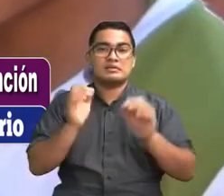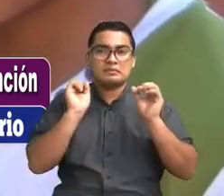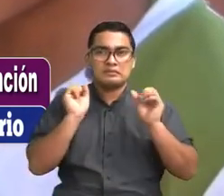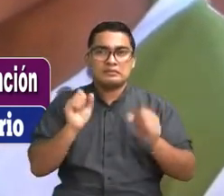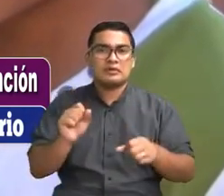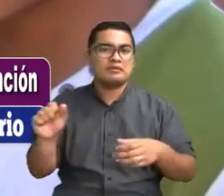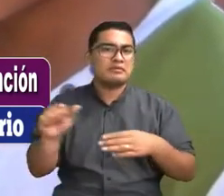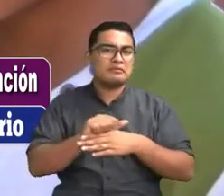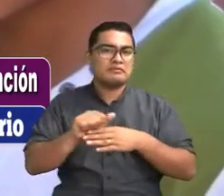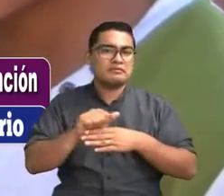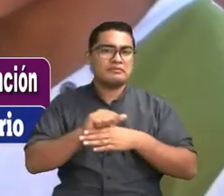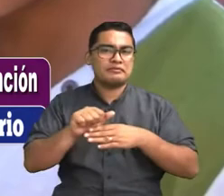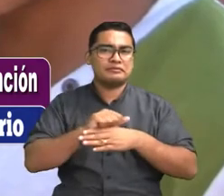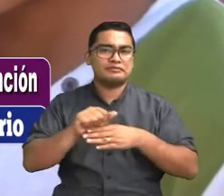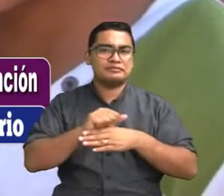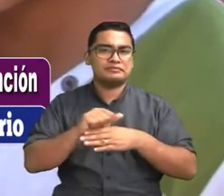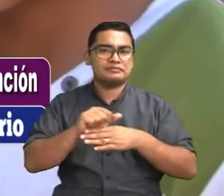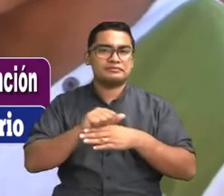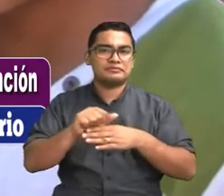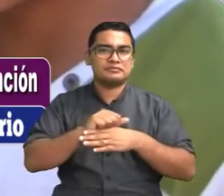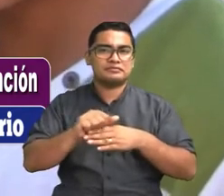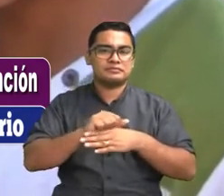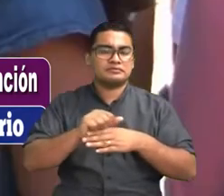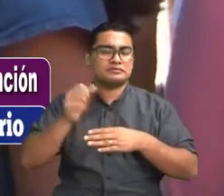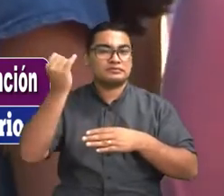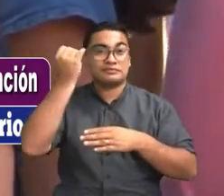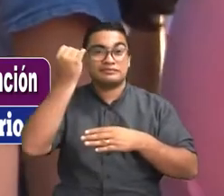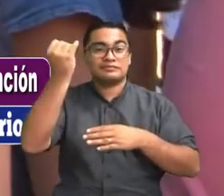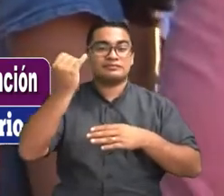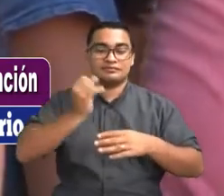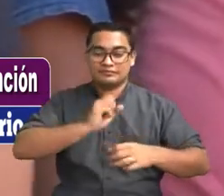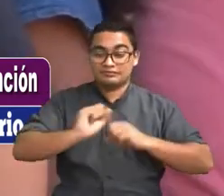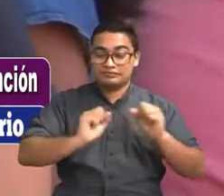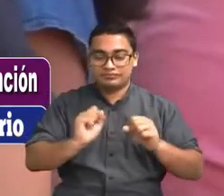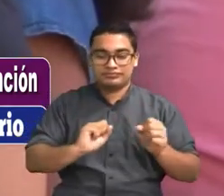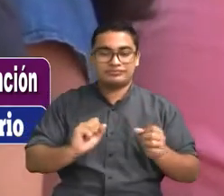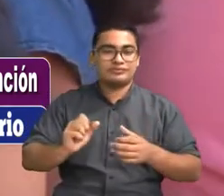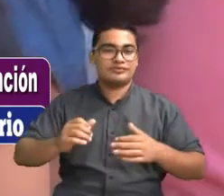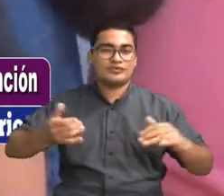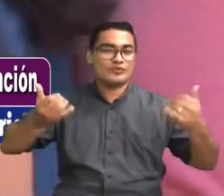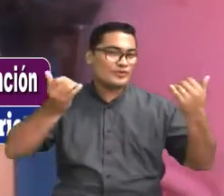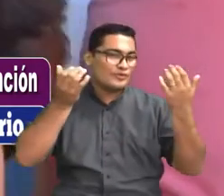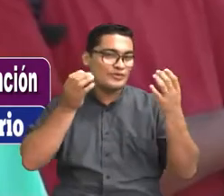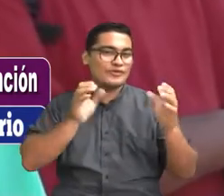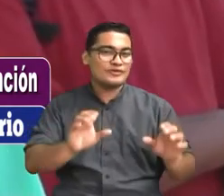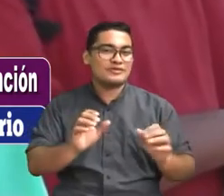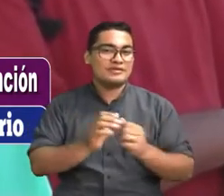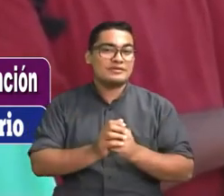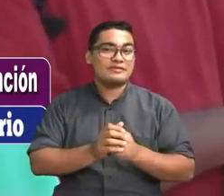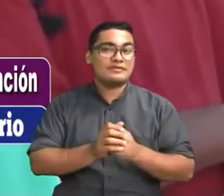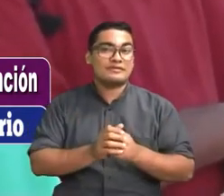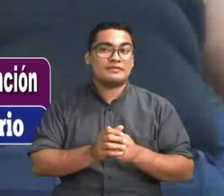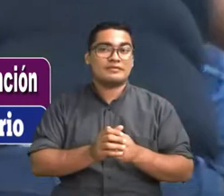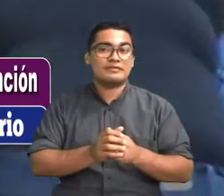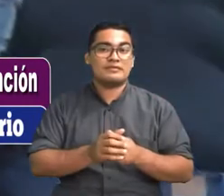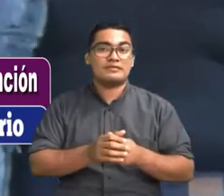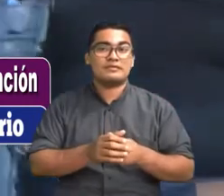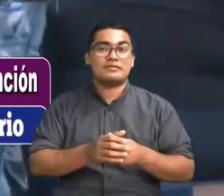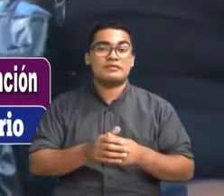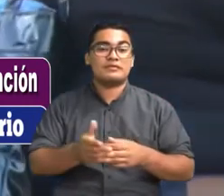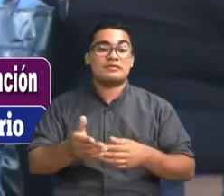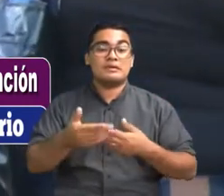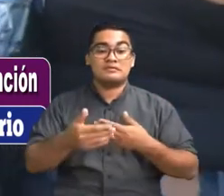desarrollar, tanto la parte cognitiva, habilidades, destrezas, prepararlo también para la vida,